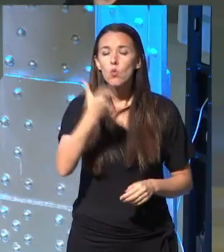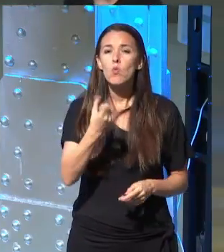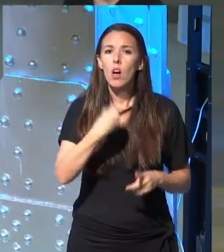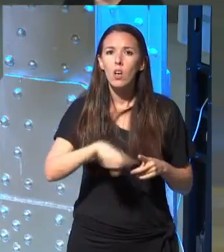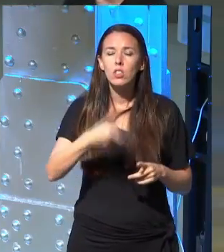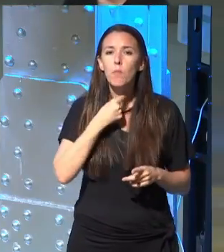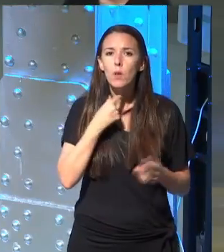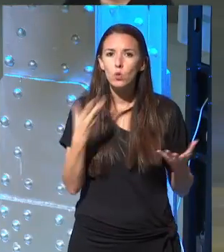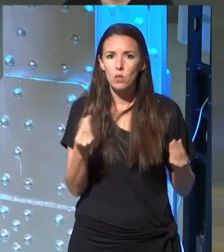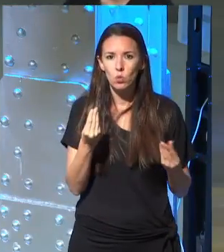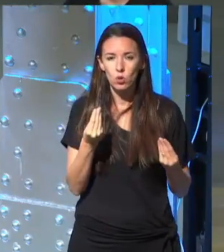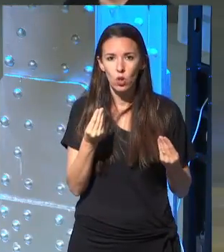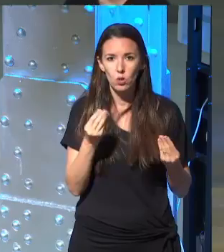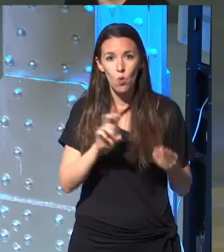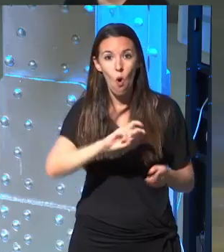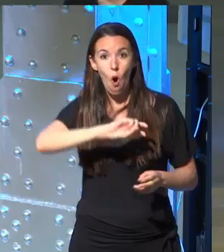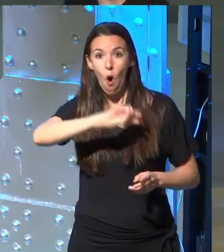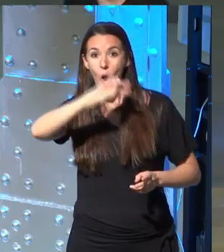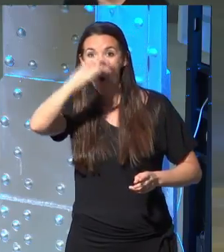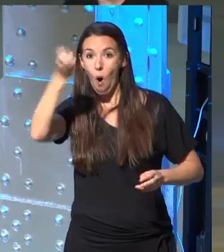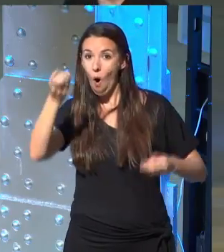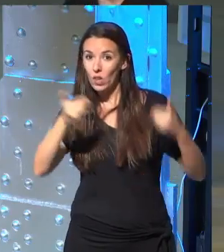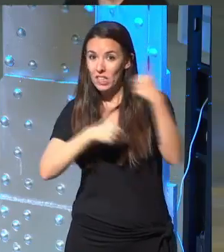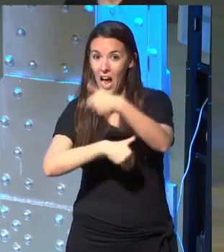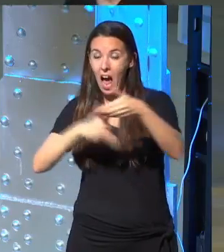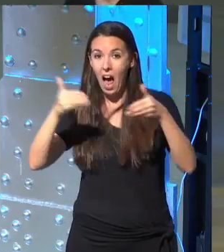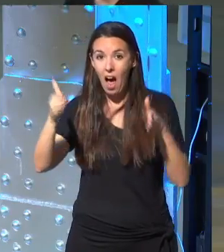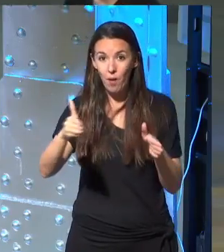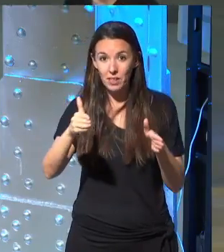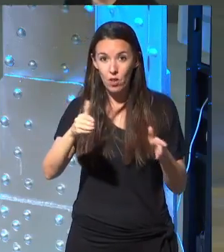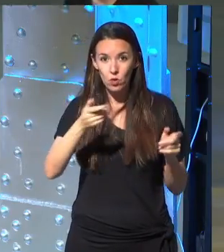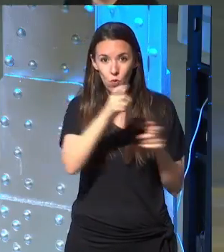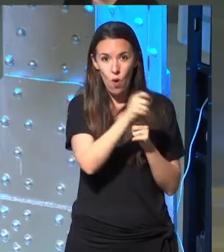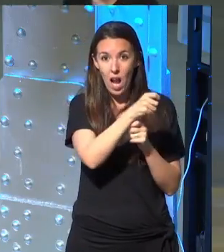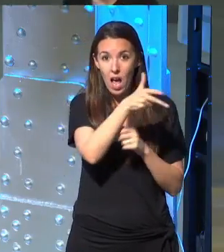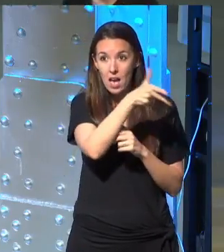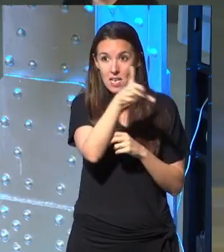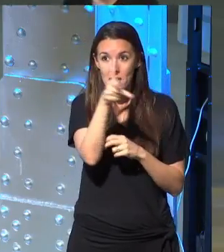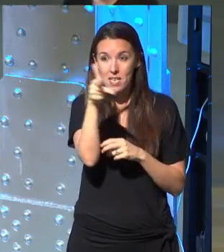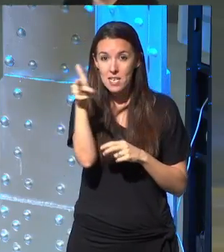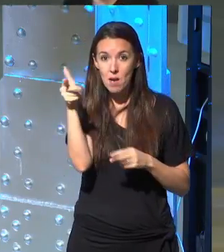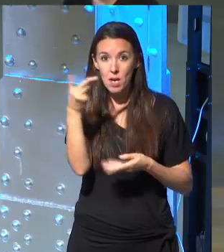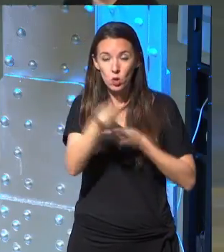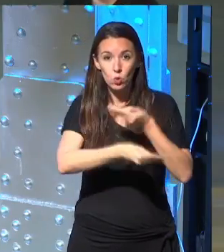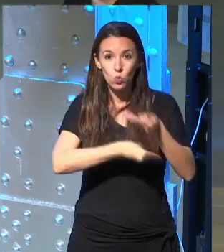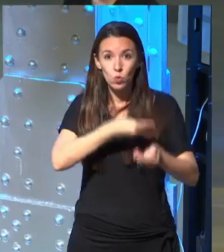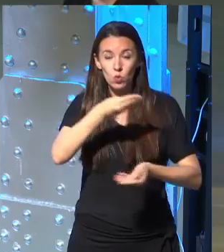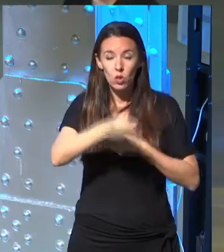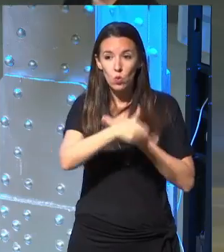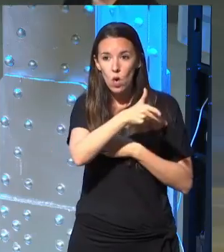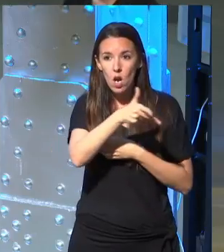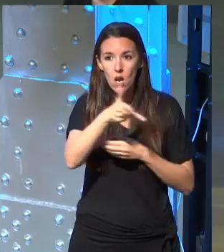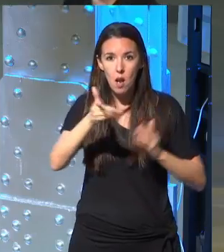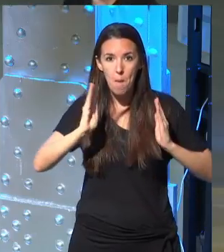primera vez en la otra habitación, ¿no? Y vas con la cámara, que la estás usando como si fueras a enseñarnos como